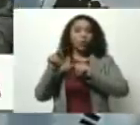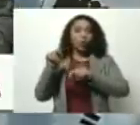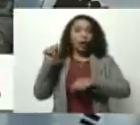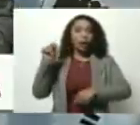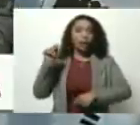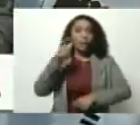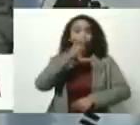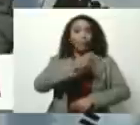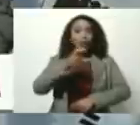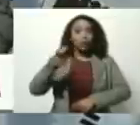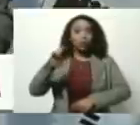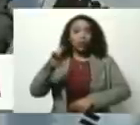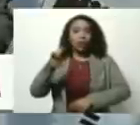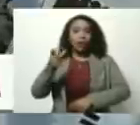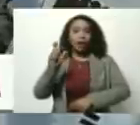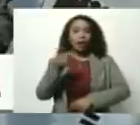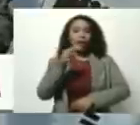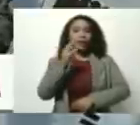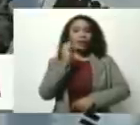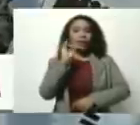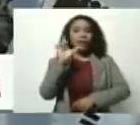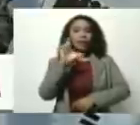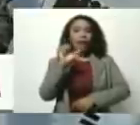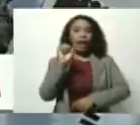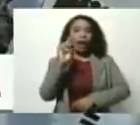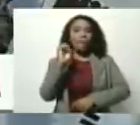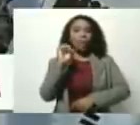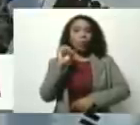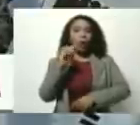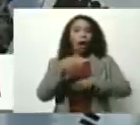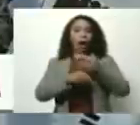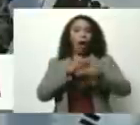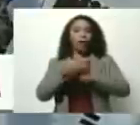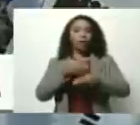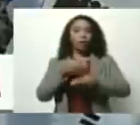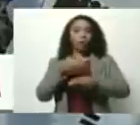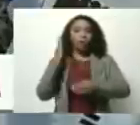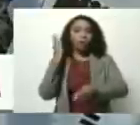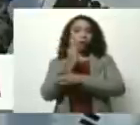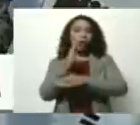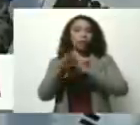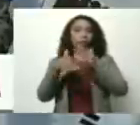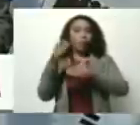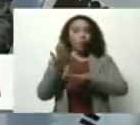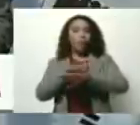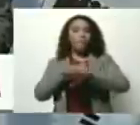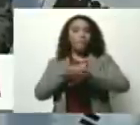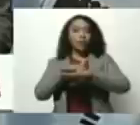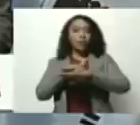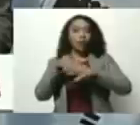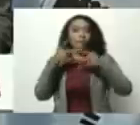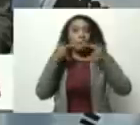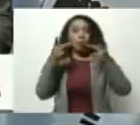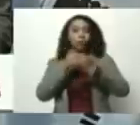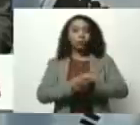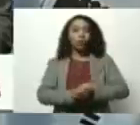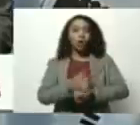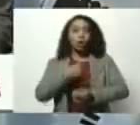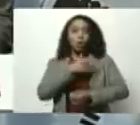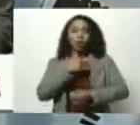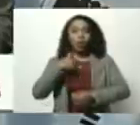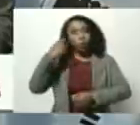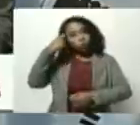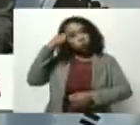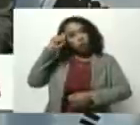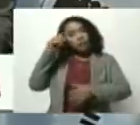ciudadano, Guillermo González y su compañero, ha sido imputado y luego acusado por el Ministerio Público. Yo quiero recordar